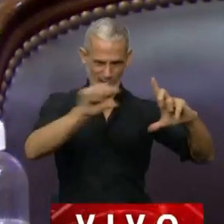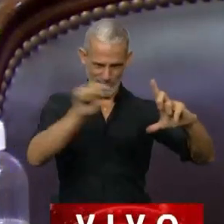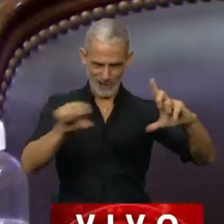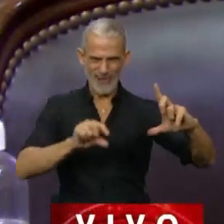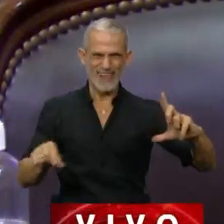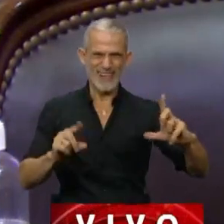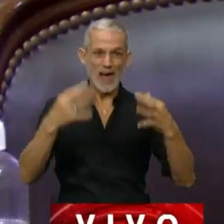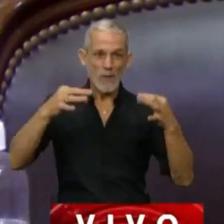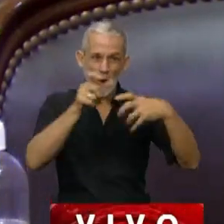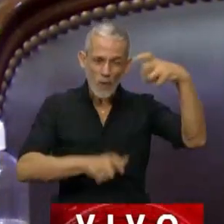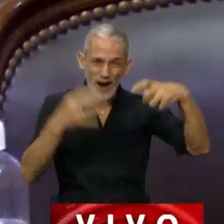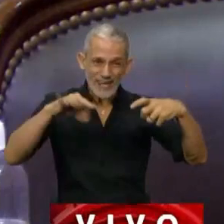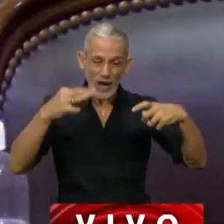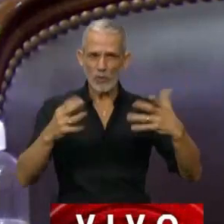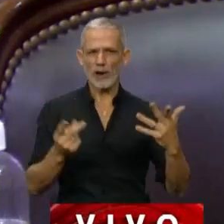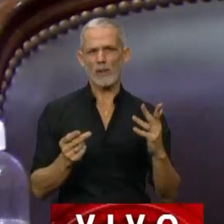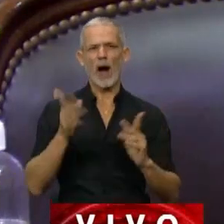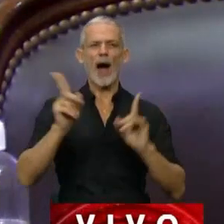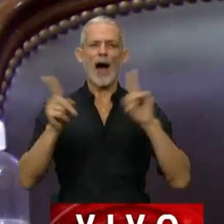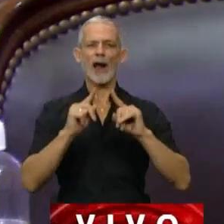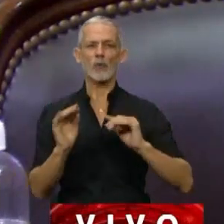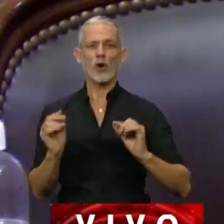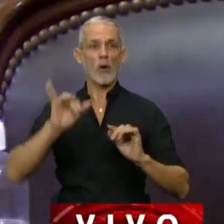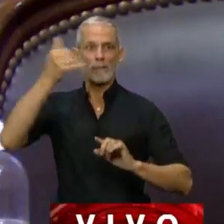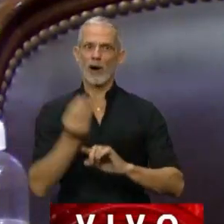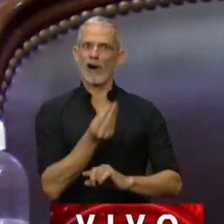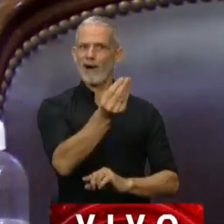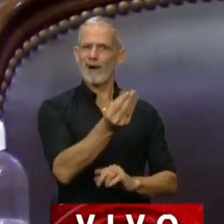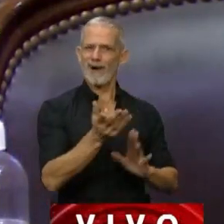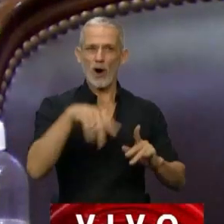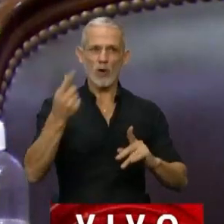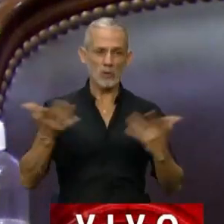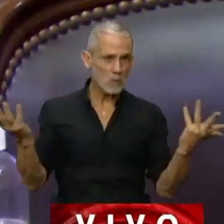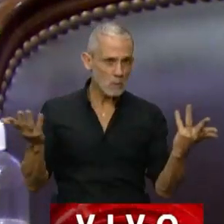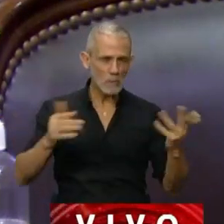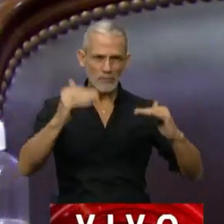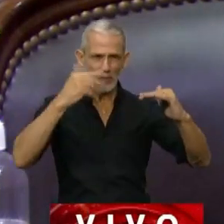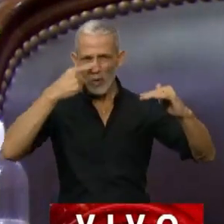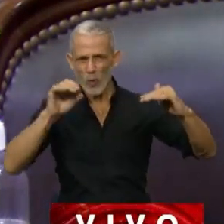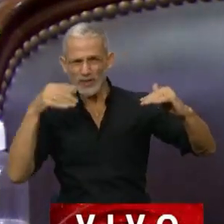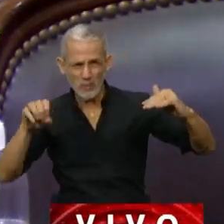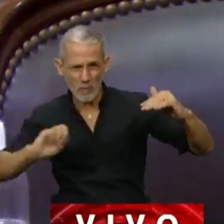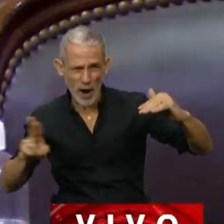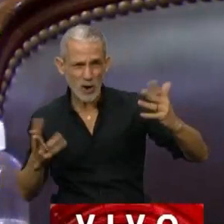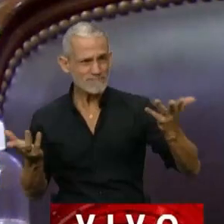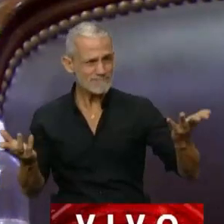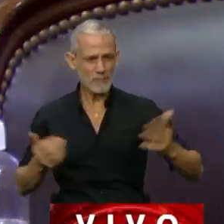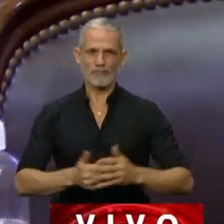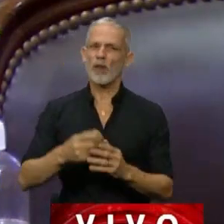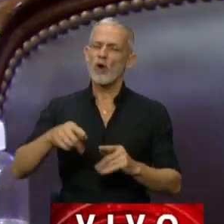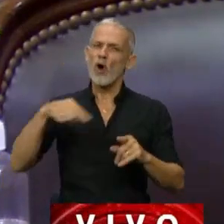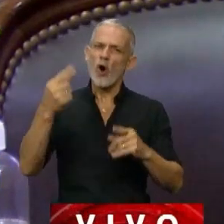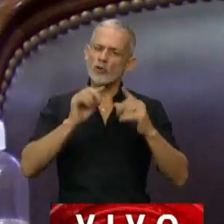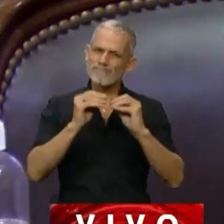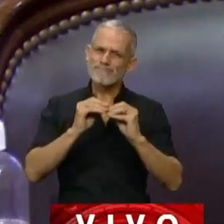esta boleta única privilegia a unos sobre otros. Si no, no se discutiría. Y otra cosa grave que